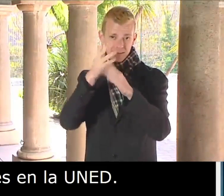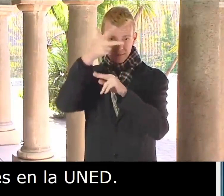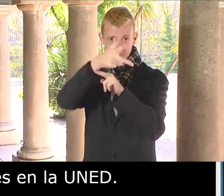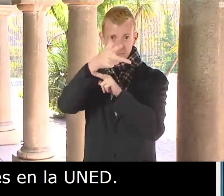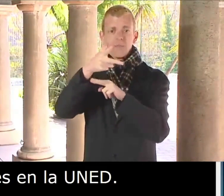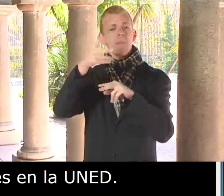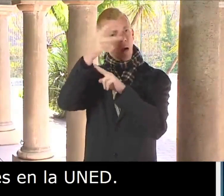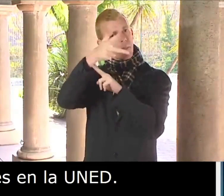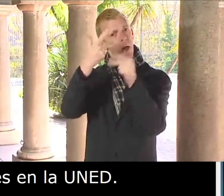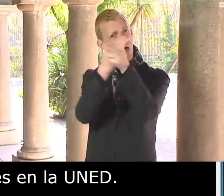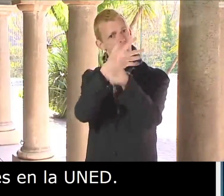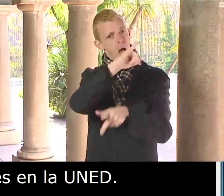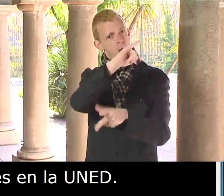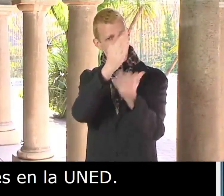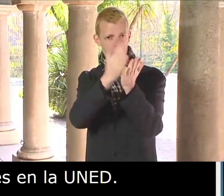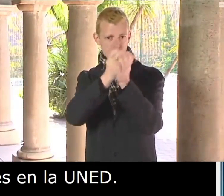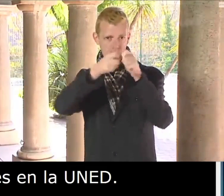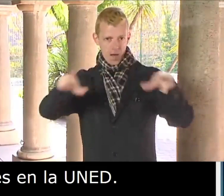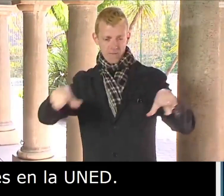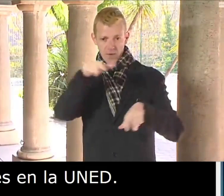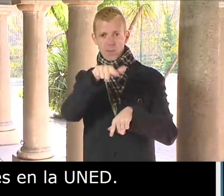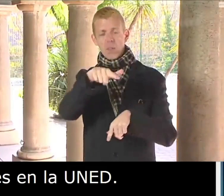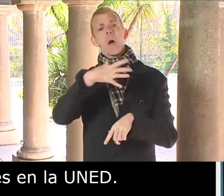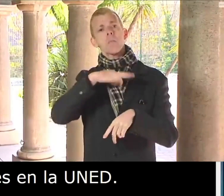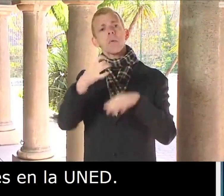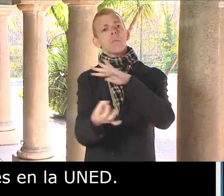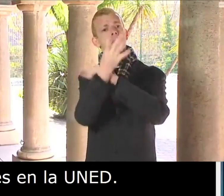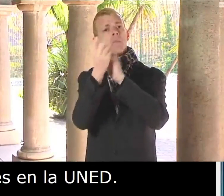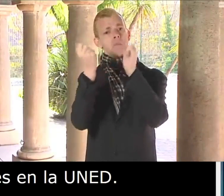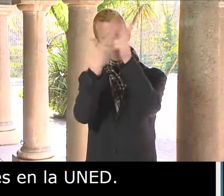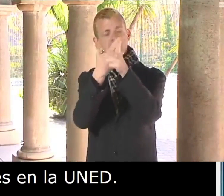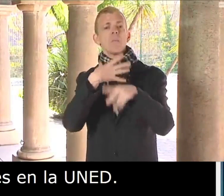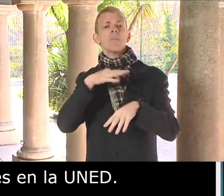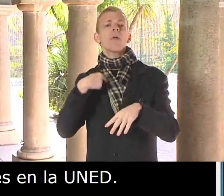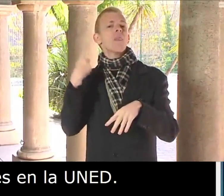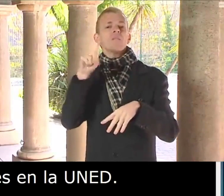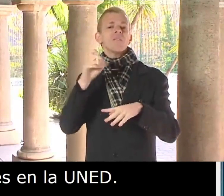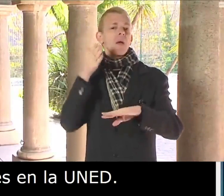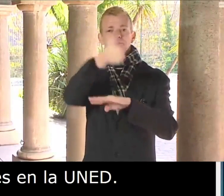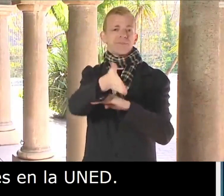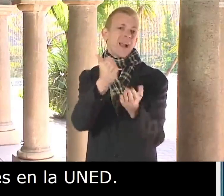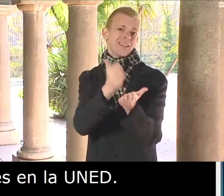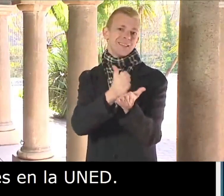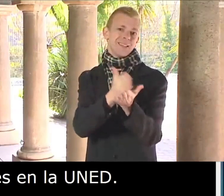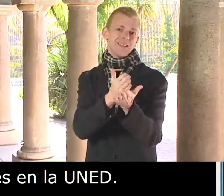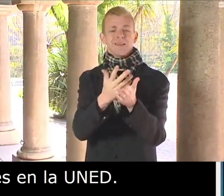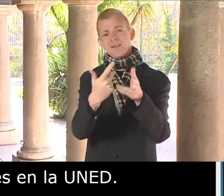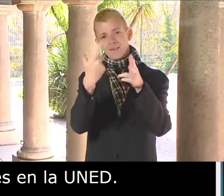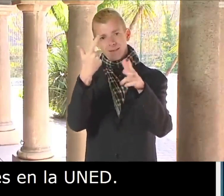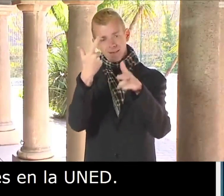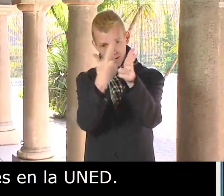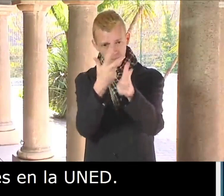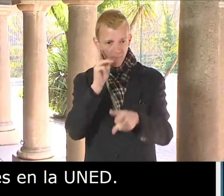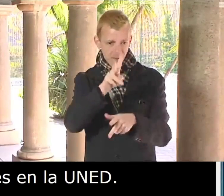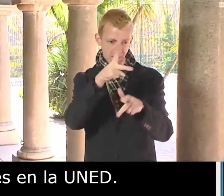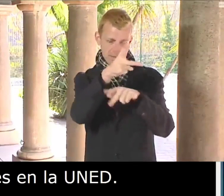que haya posibilidad de que las clases también sean grabadas, para que si el alumno por las circunstancias que sea no puede contar con intérprete